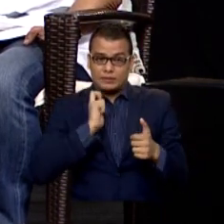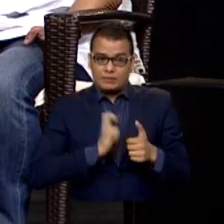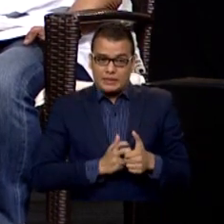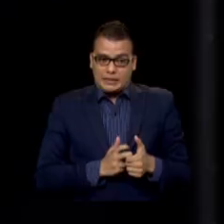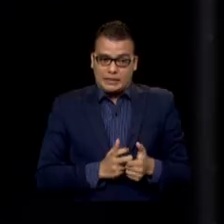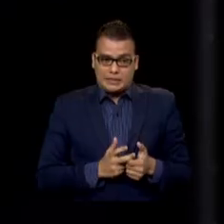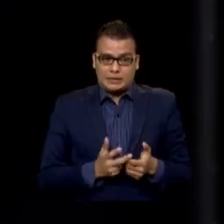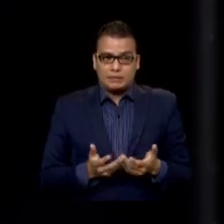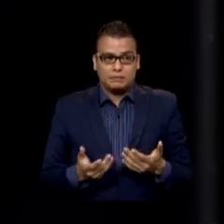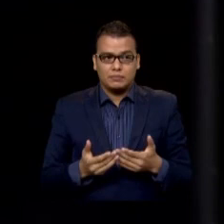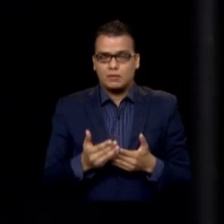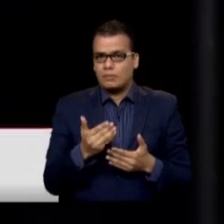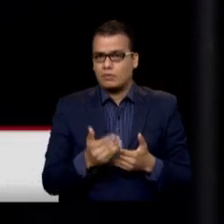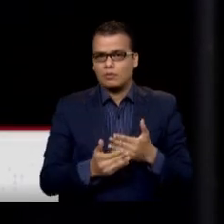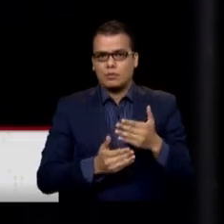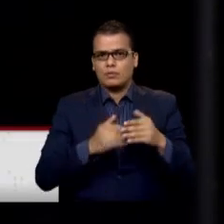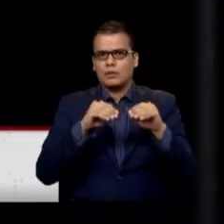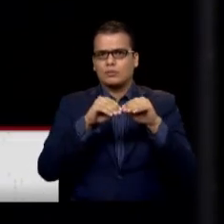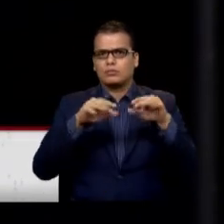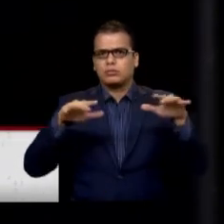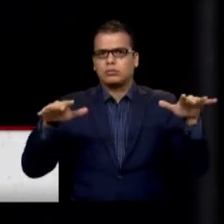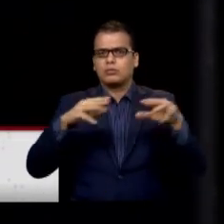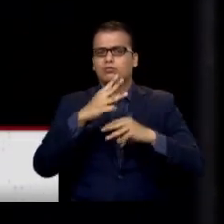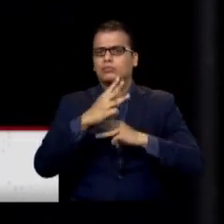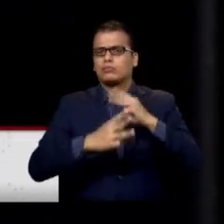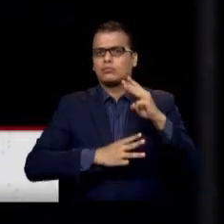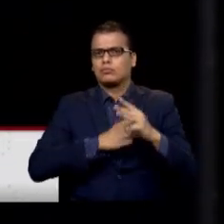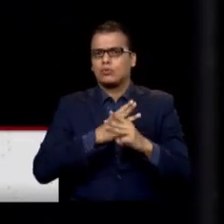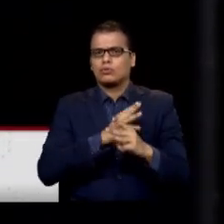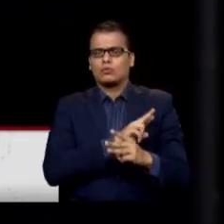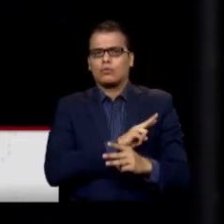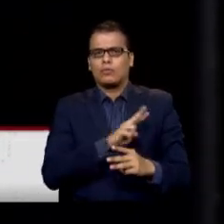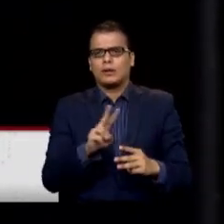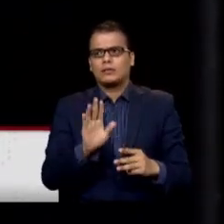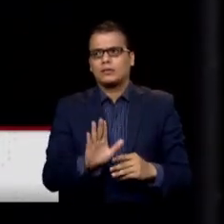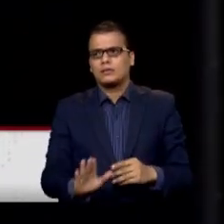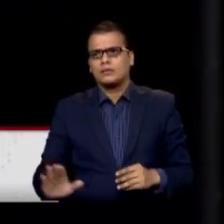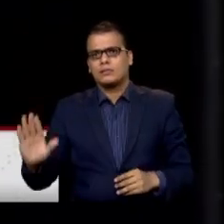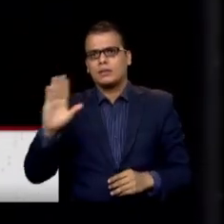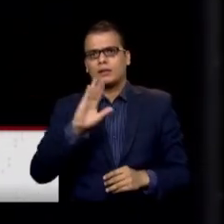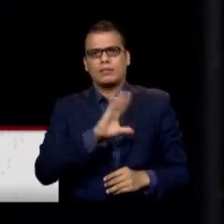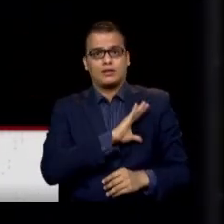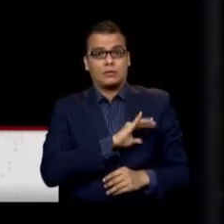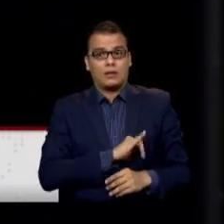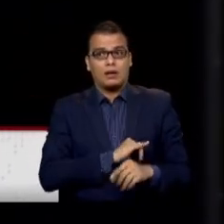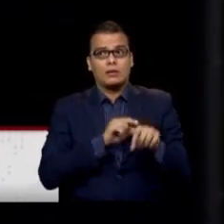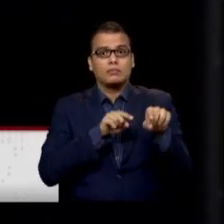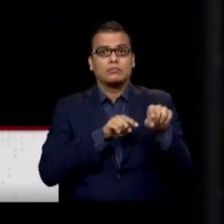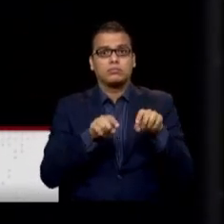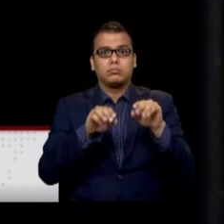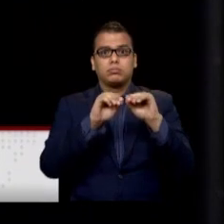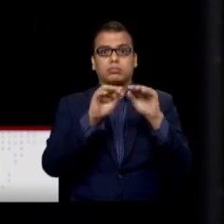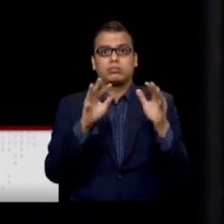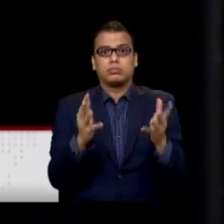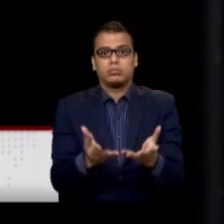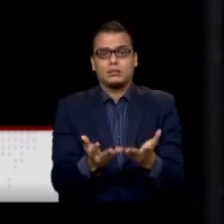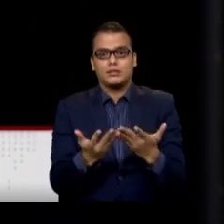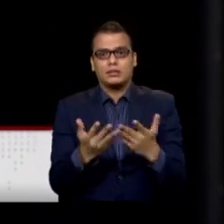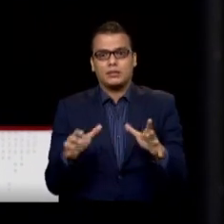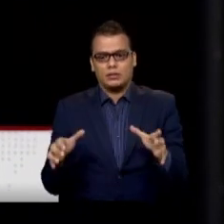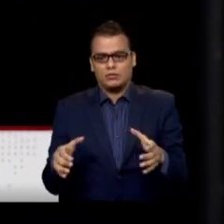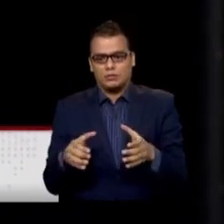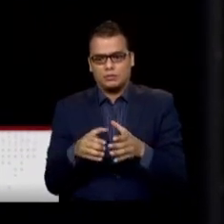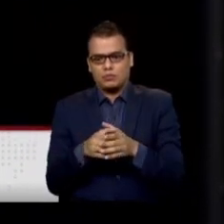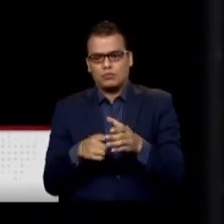y que avanza, avanza en el mundo, avanza en el departamento del Valle, avanza en Cali. Hemos concentrado el 86%